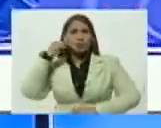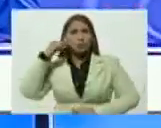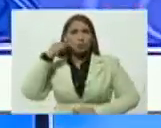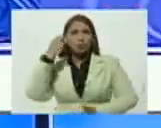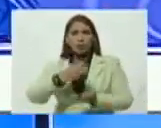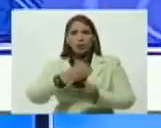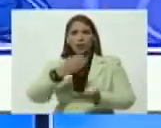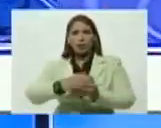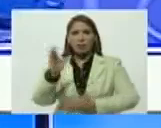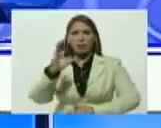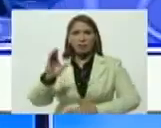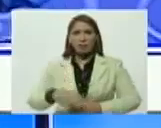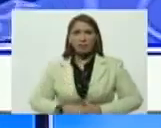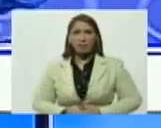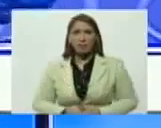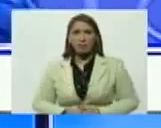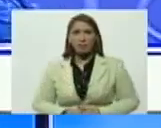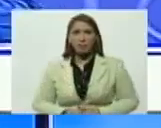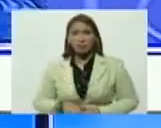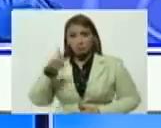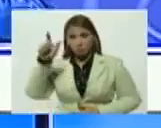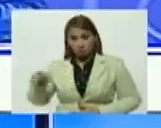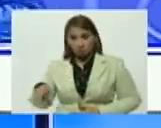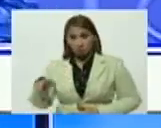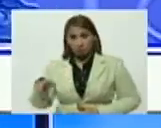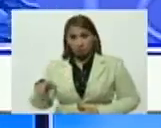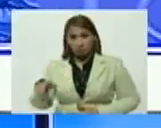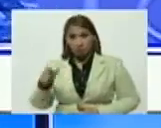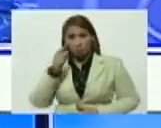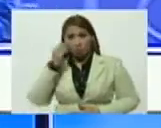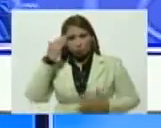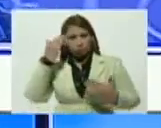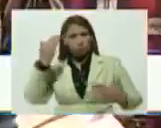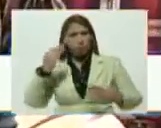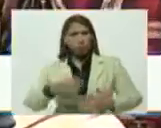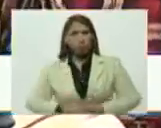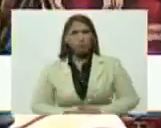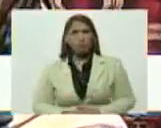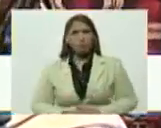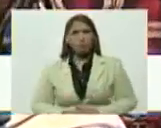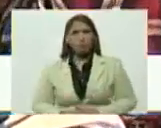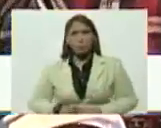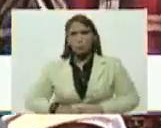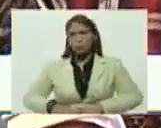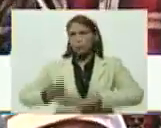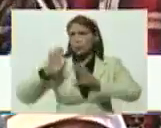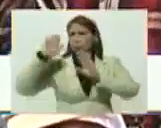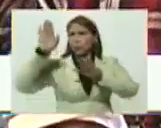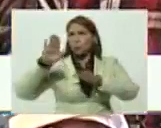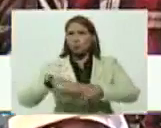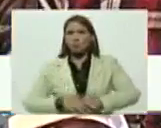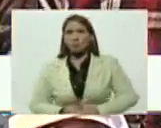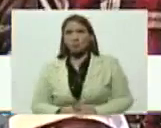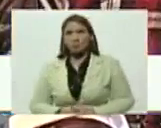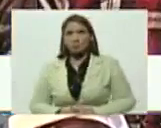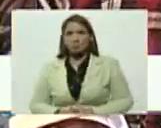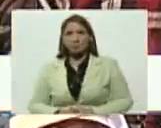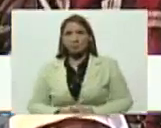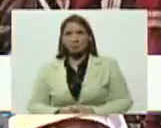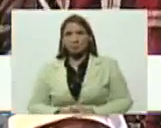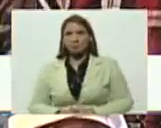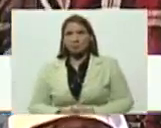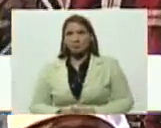Catia, de Caracas. Mimu Vargas, cuando llegamos me saludó, agarré el balón. ¡Lum! ¡Pum!